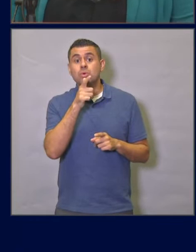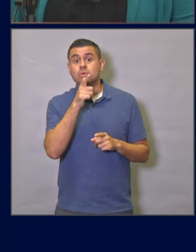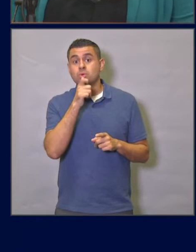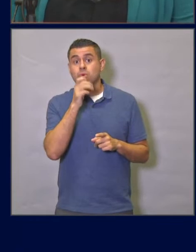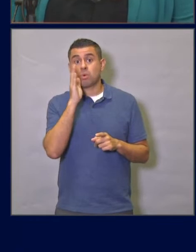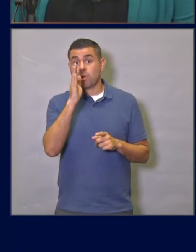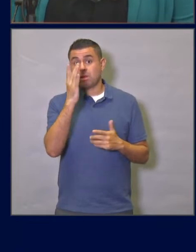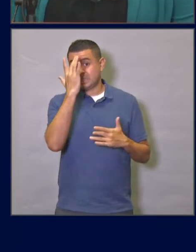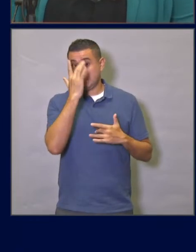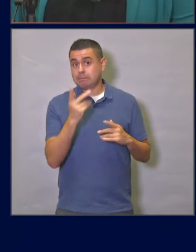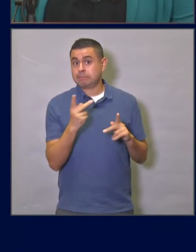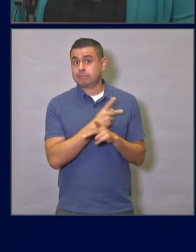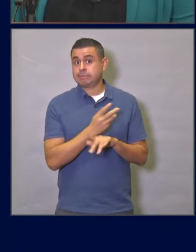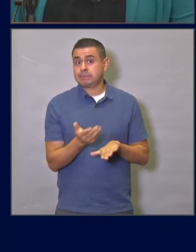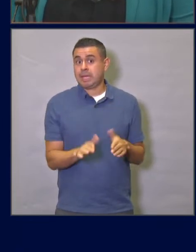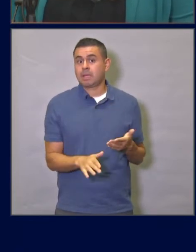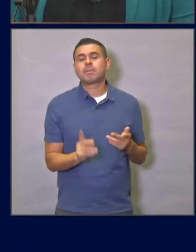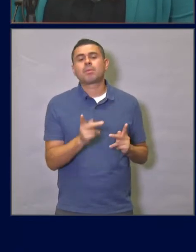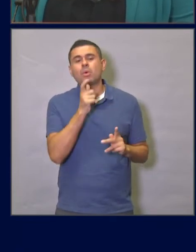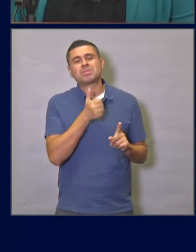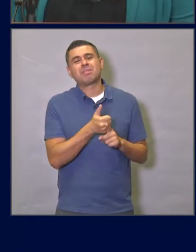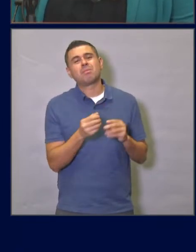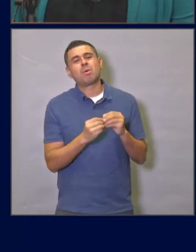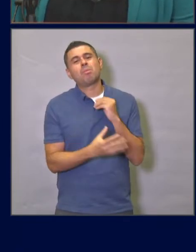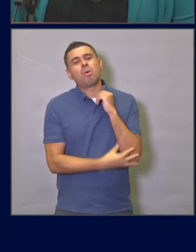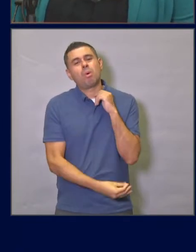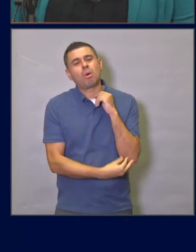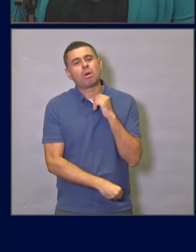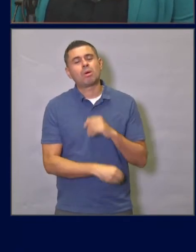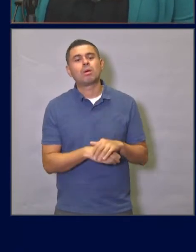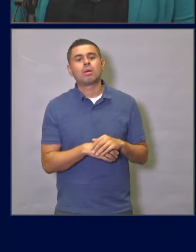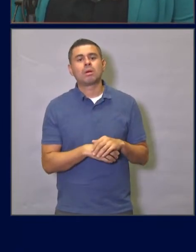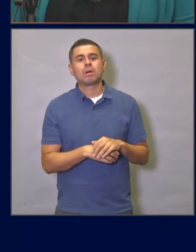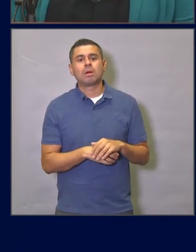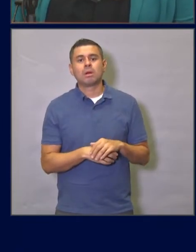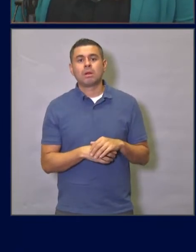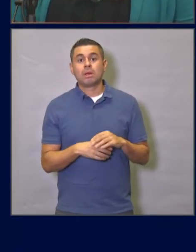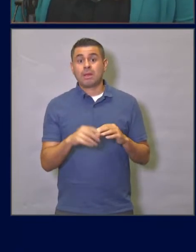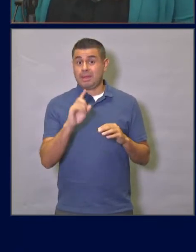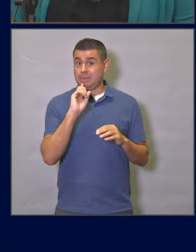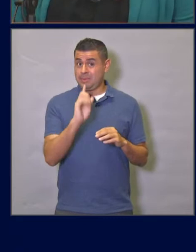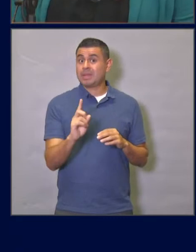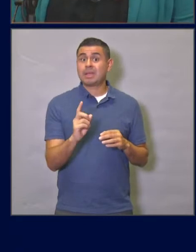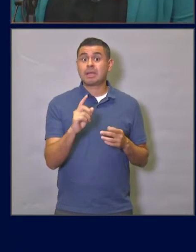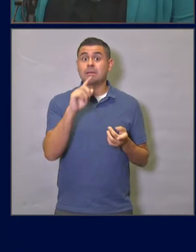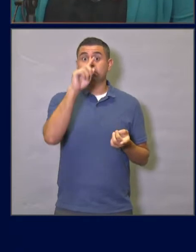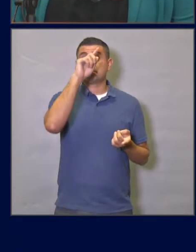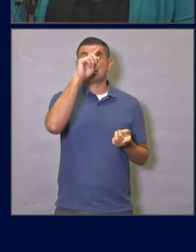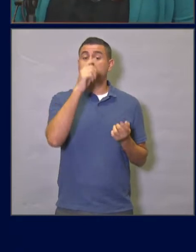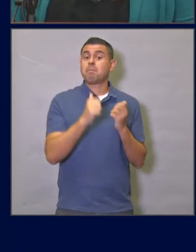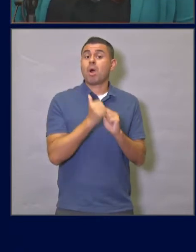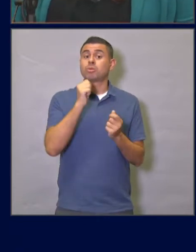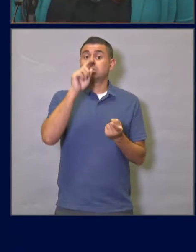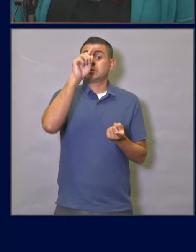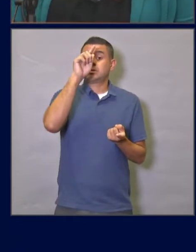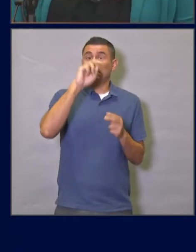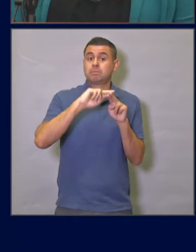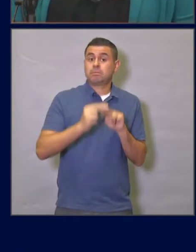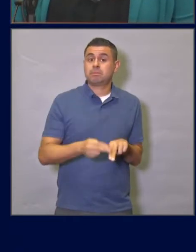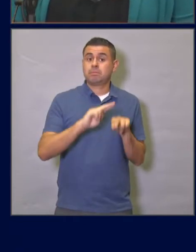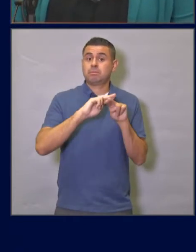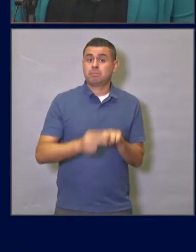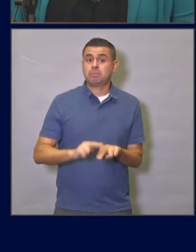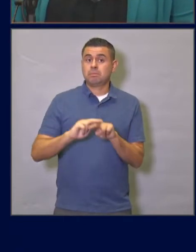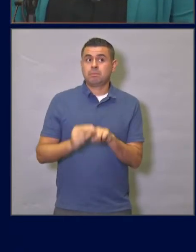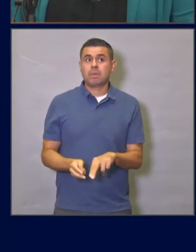recursos, incluso cuando todos los grupos están experimentando disminuciones. La brecha entre las